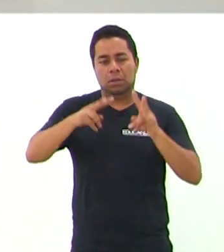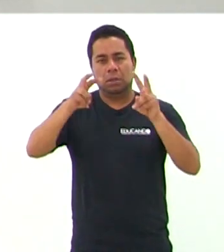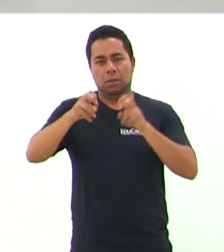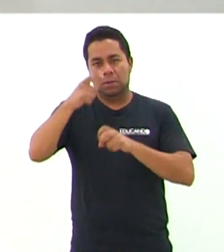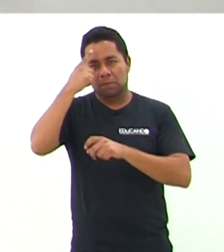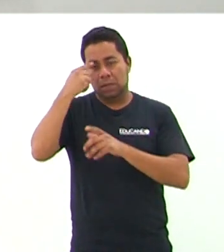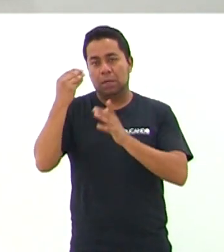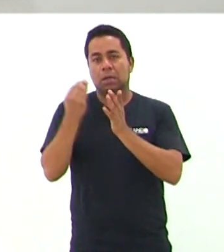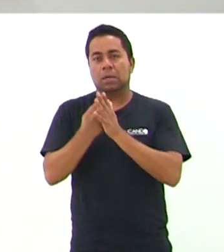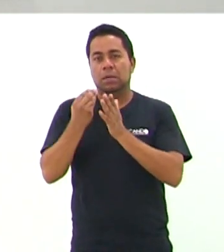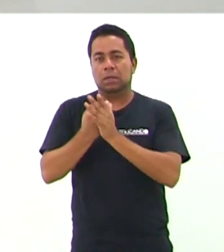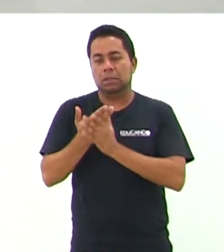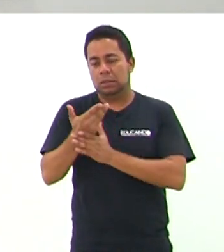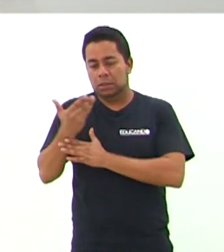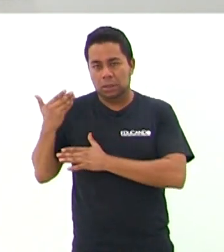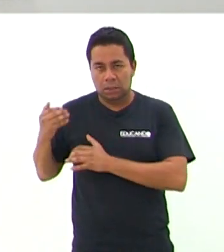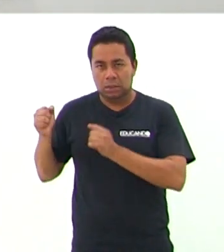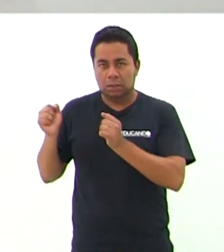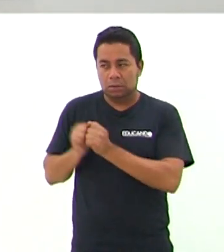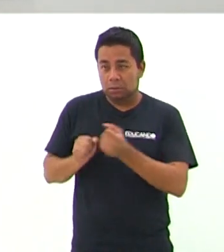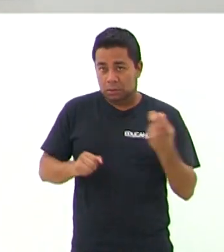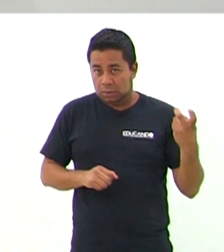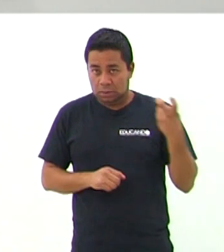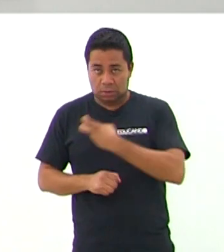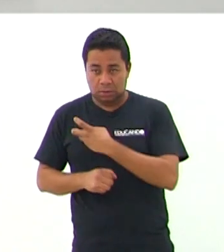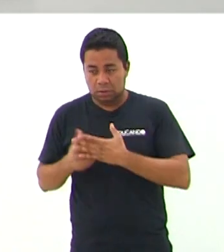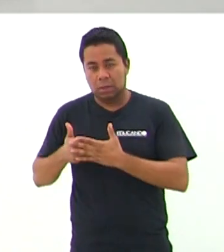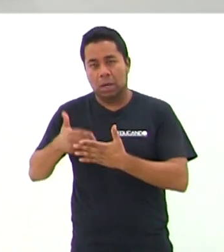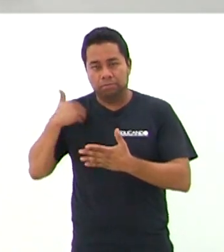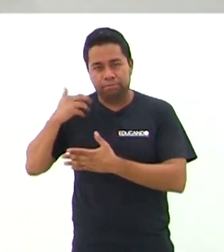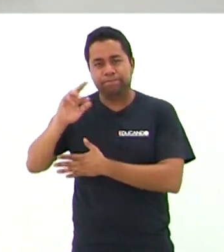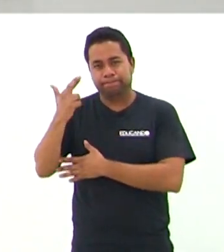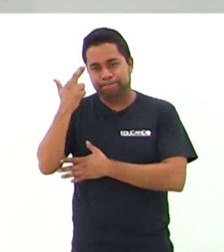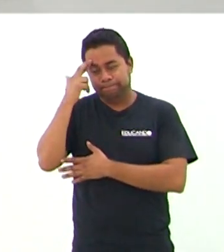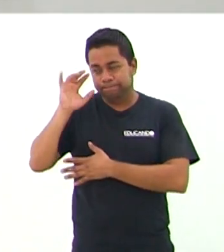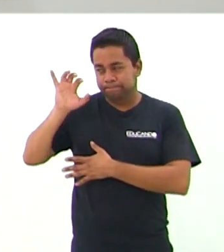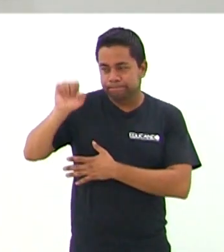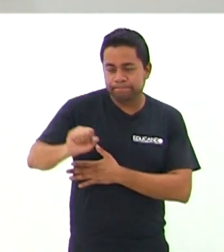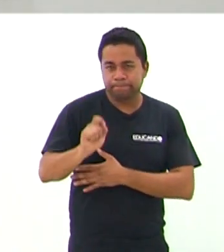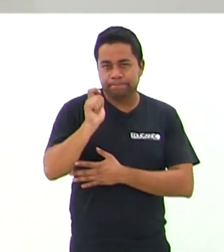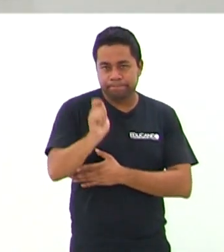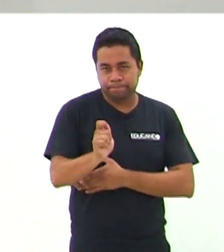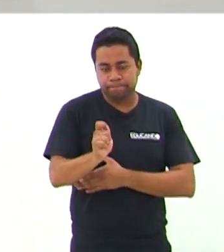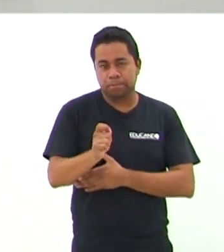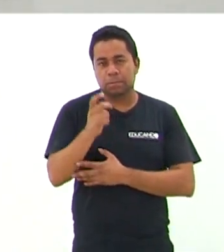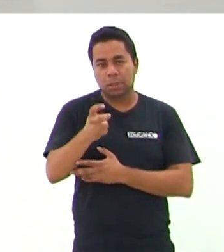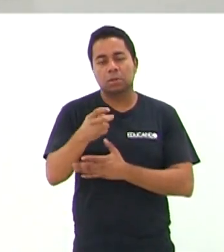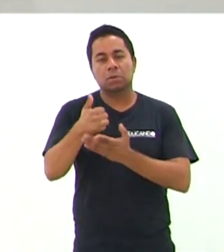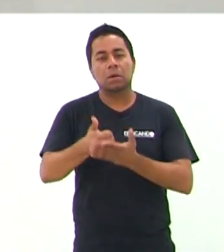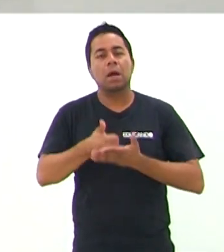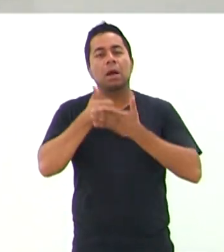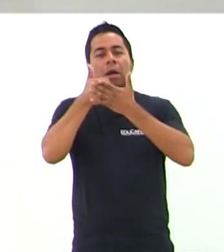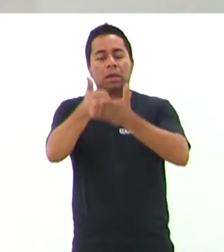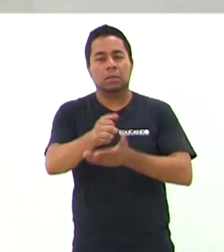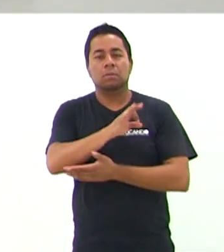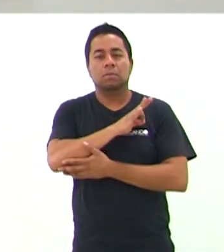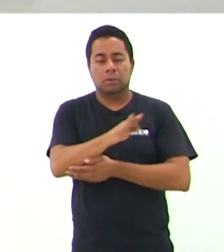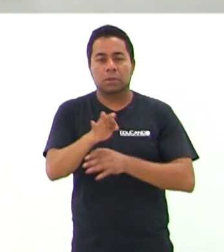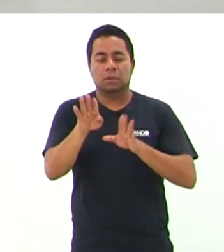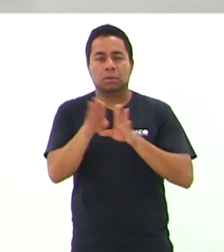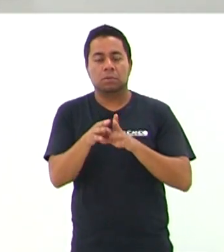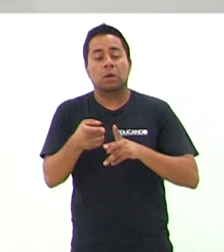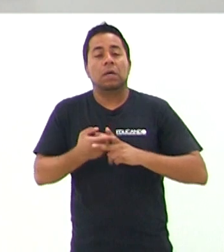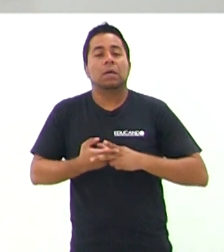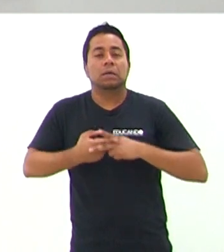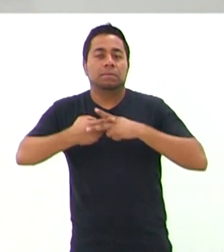clase anterior con este que ya acabamos de recordar, y lo cual nos va a permitir también poner en